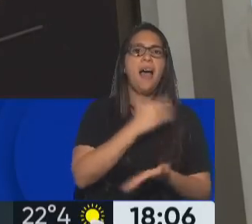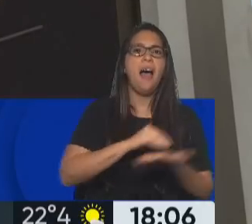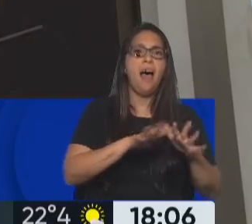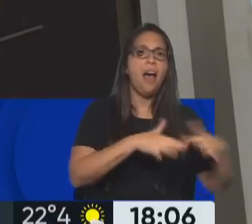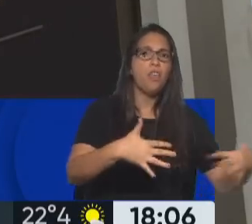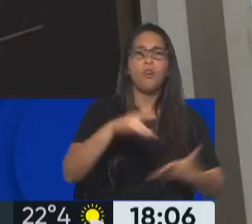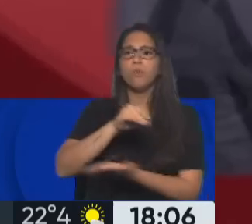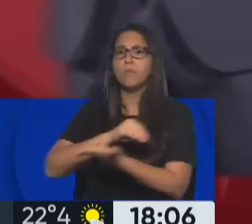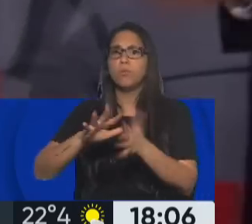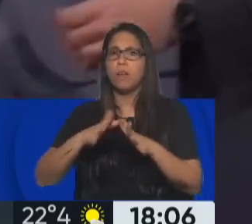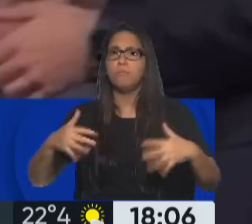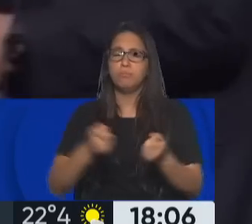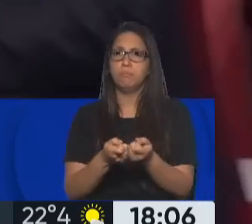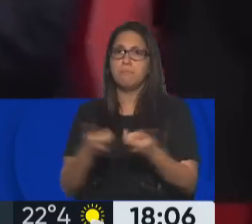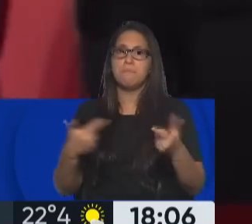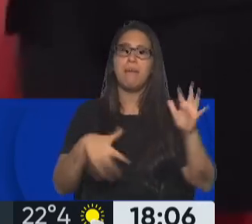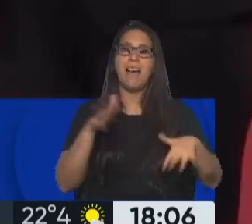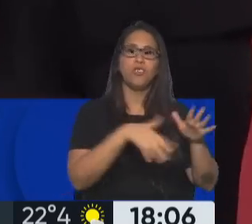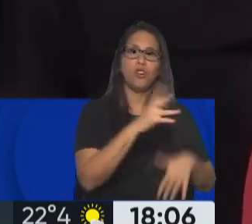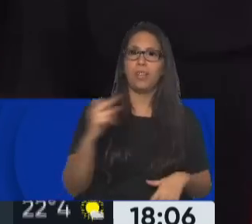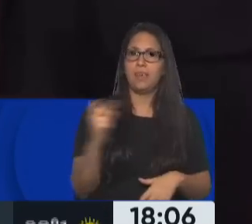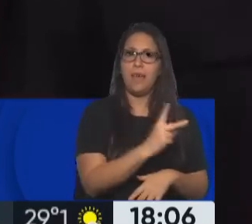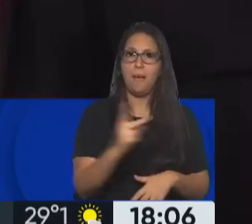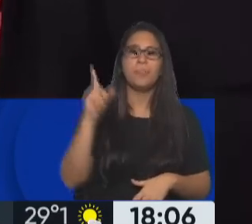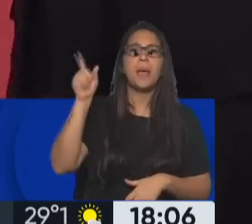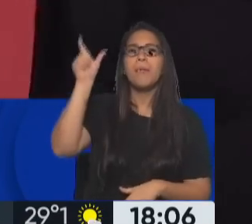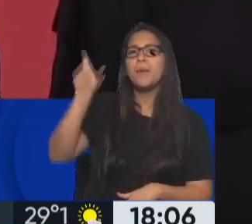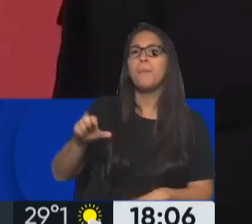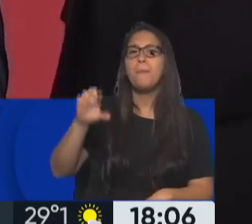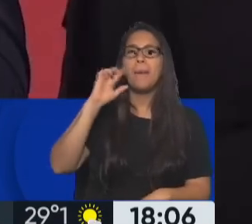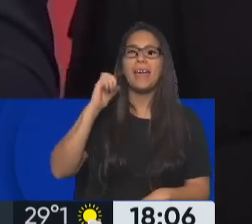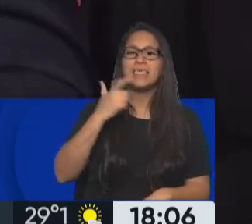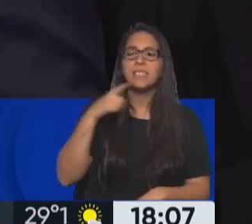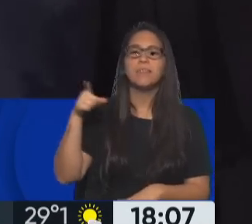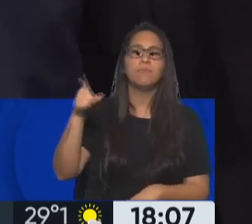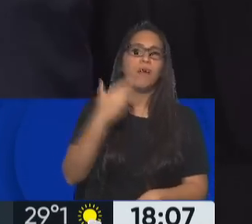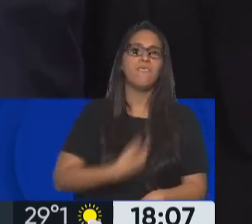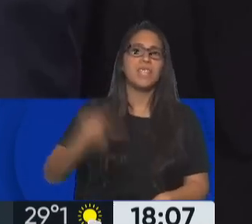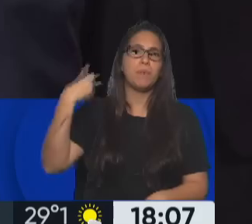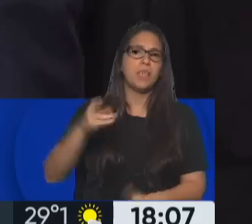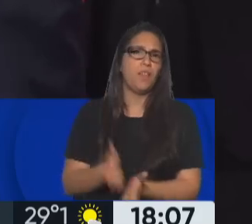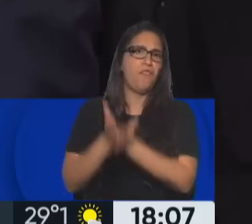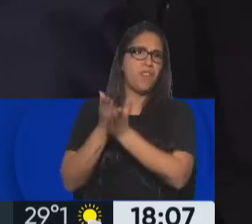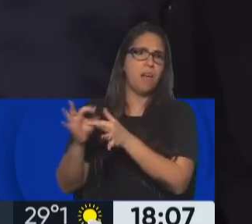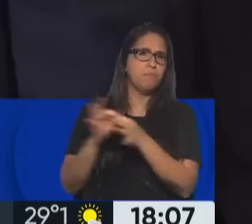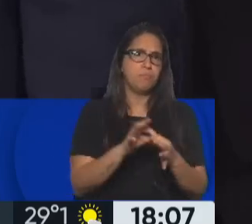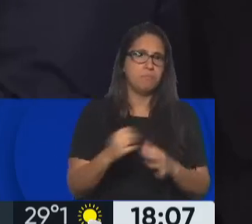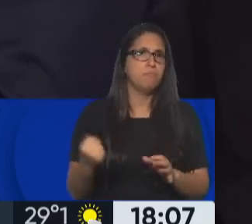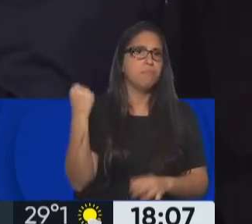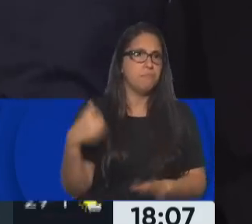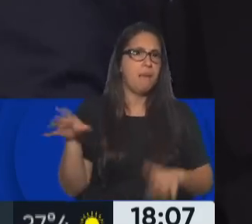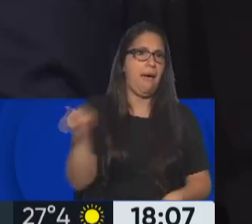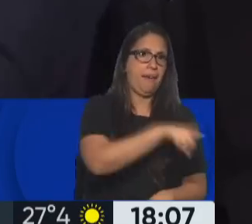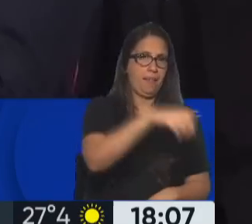Cámara Baja. Cuenta también con J.D. Vance, un vicepresidente leal y quizás más radical que él mismo, a